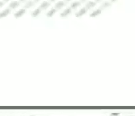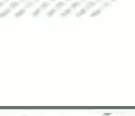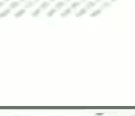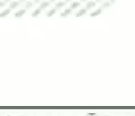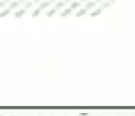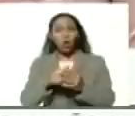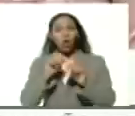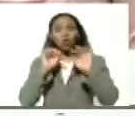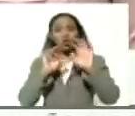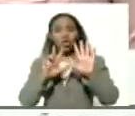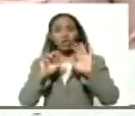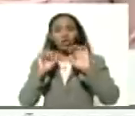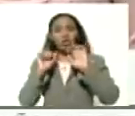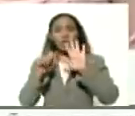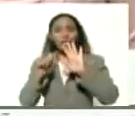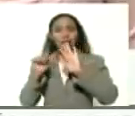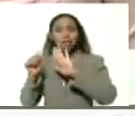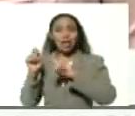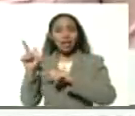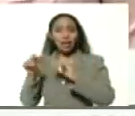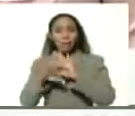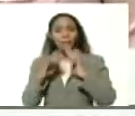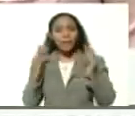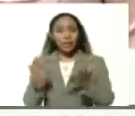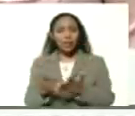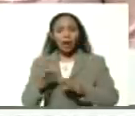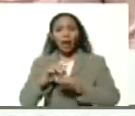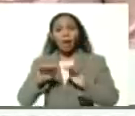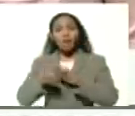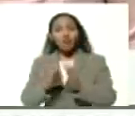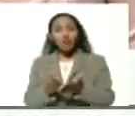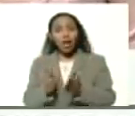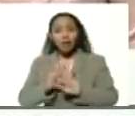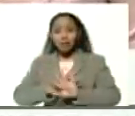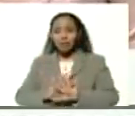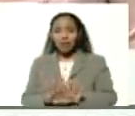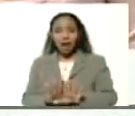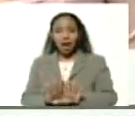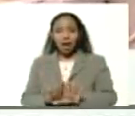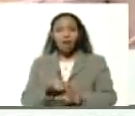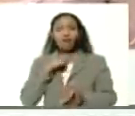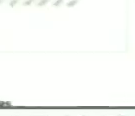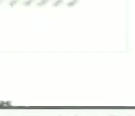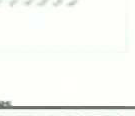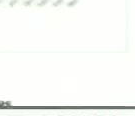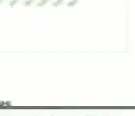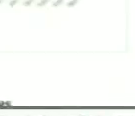313.866. Una pandemia que ya en el mundo se ha cobrado la vida de